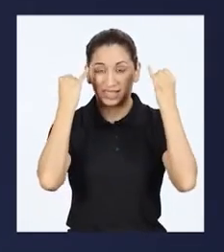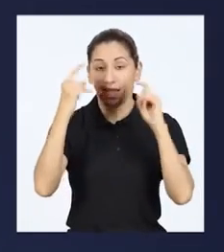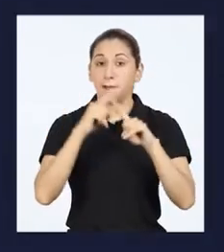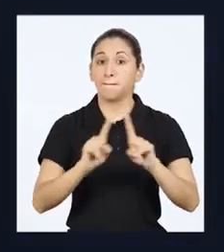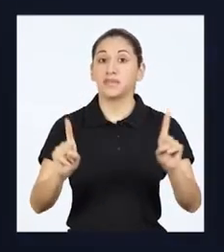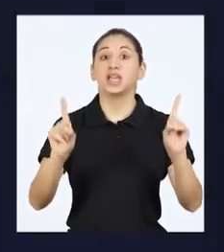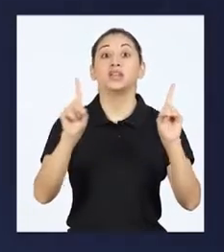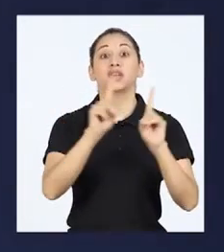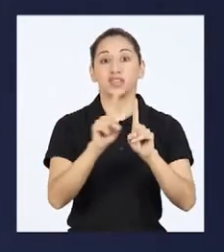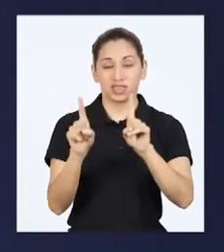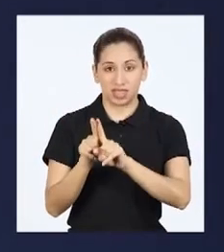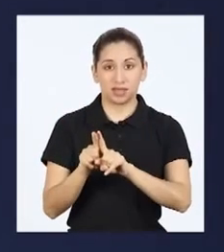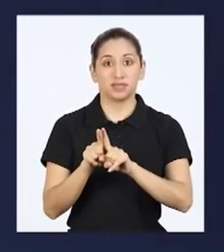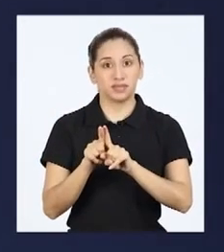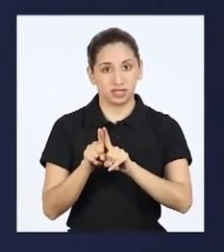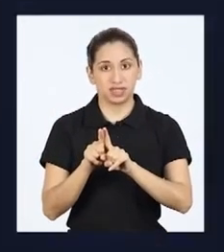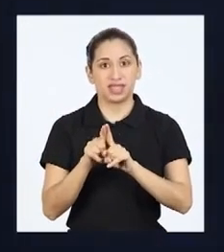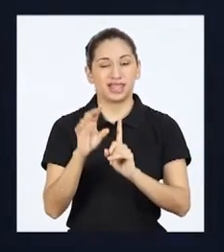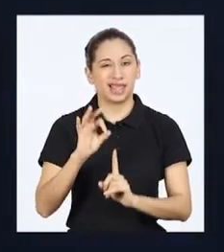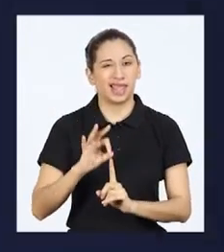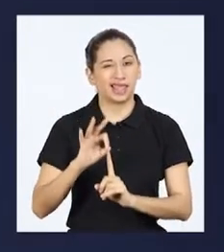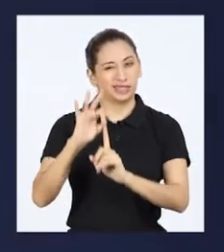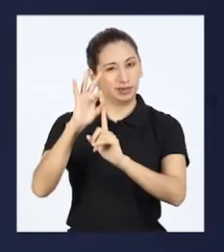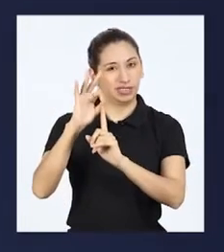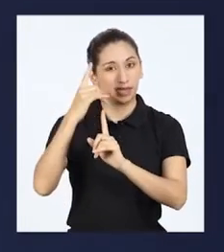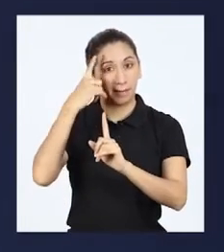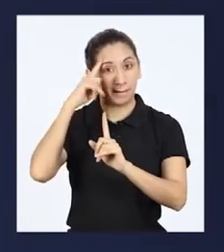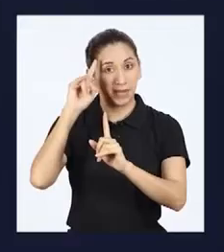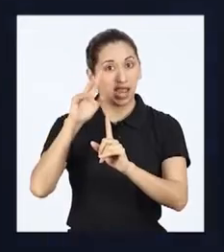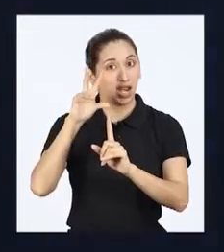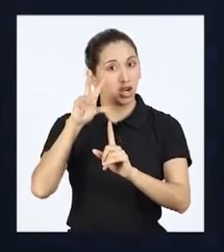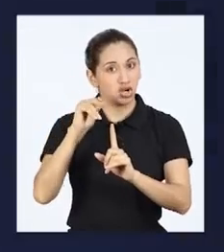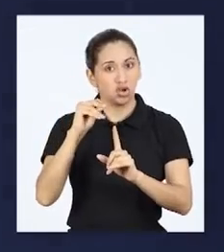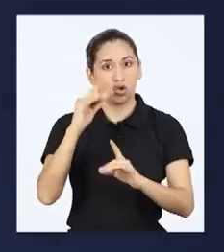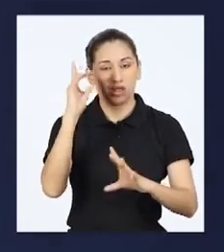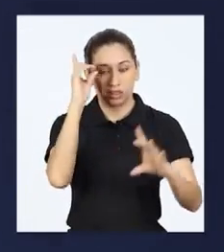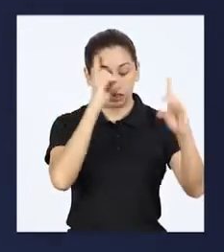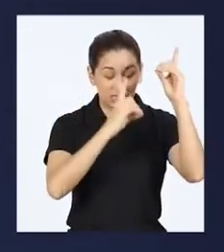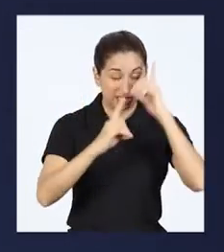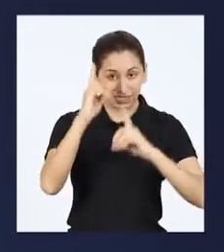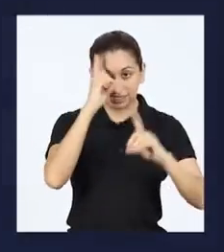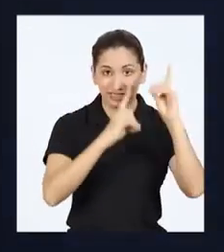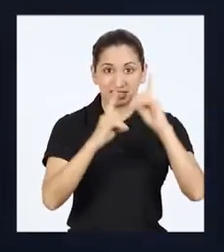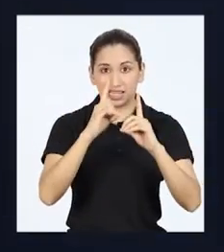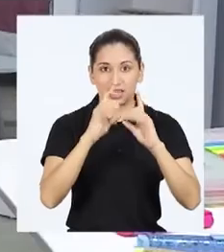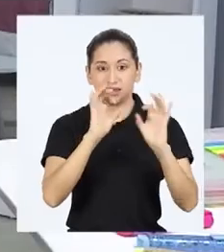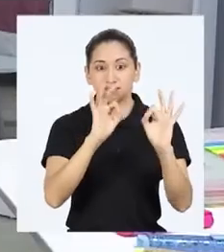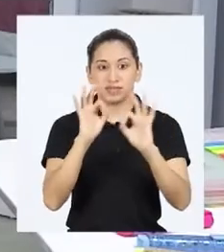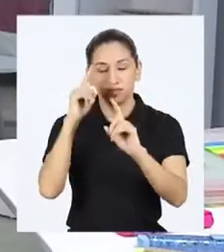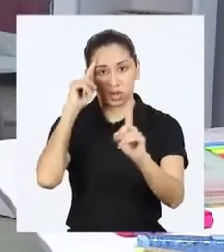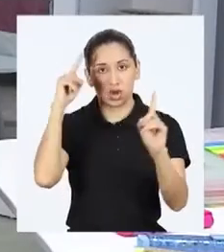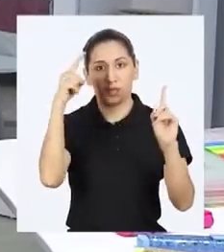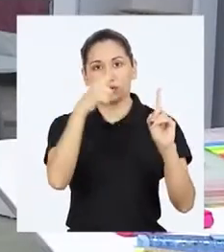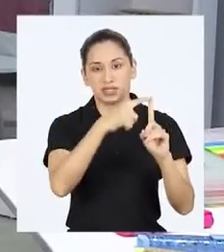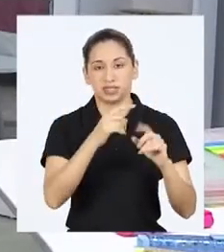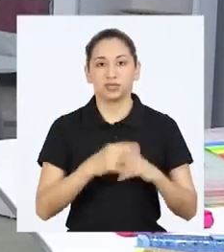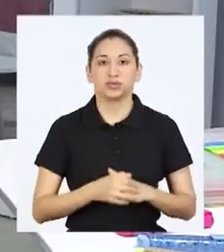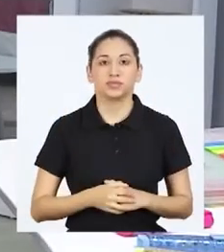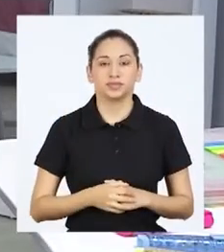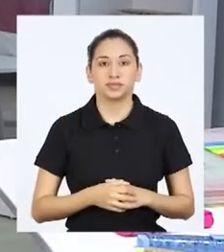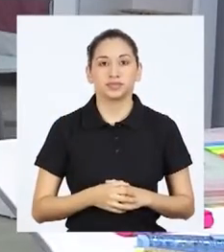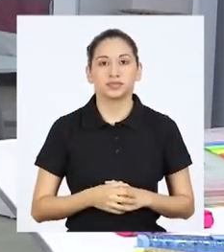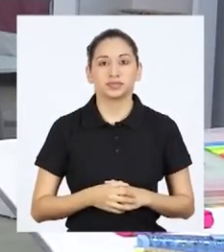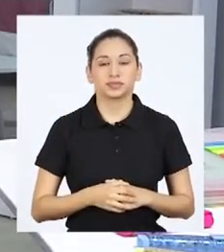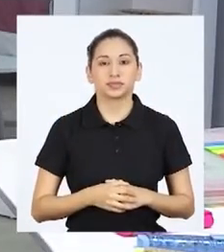lo suficientemente específica para no distraernos del objetivo. Entendido.